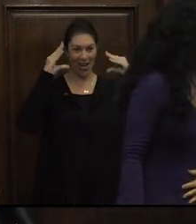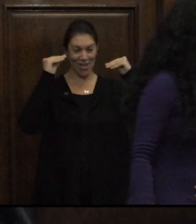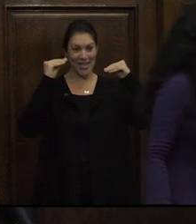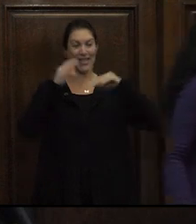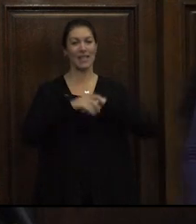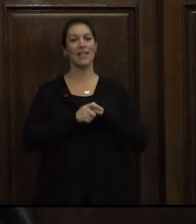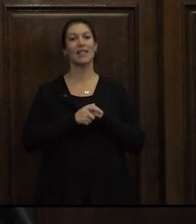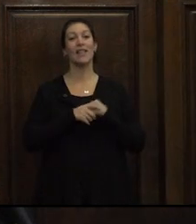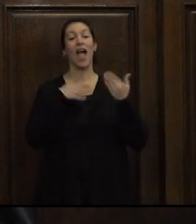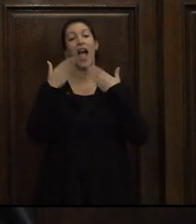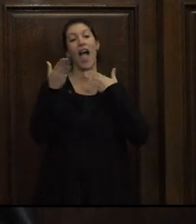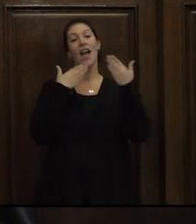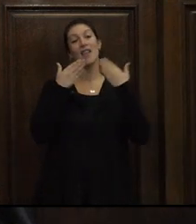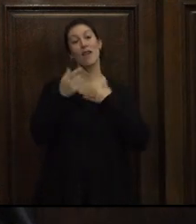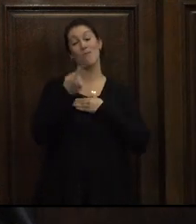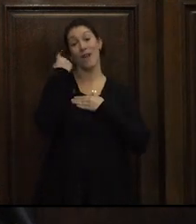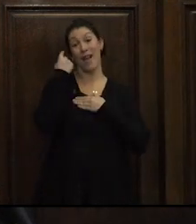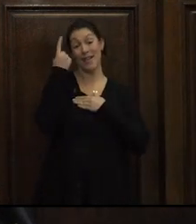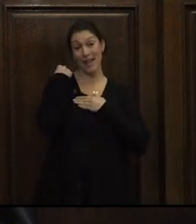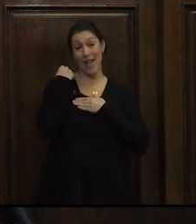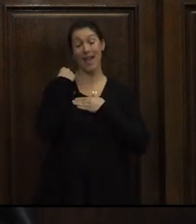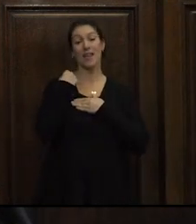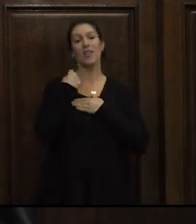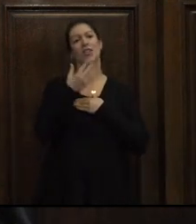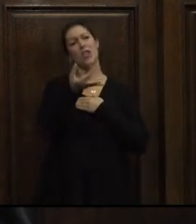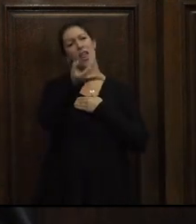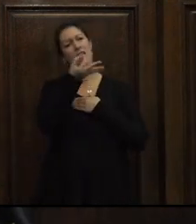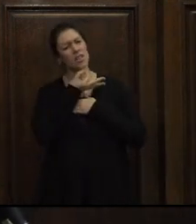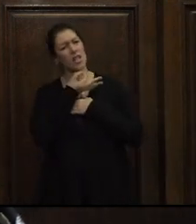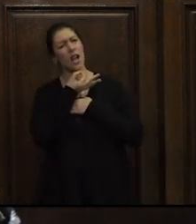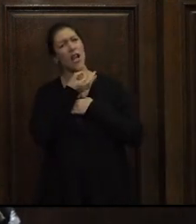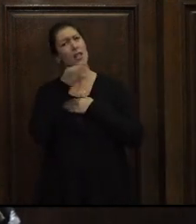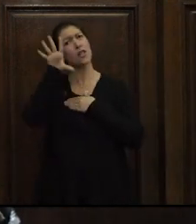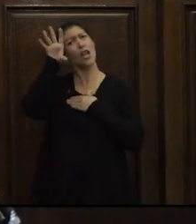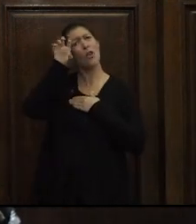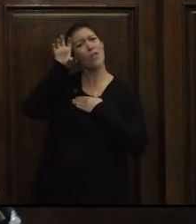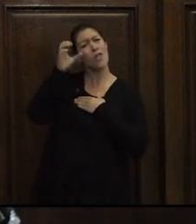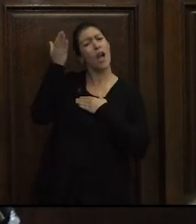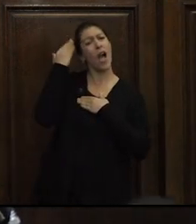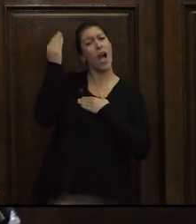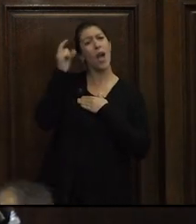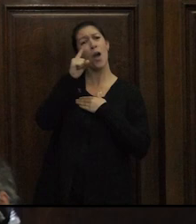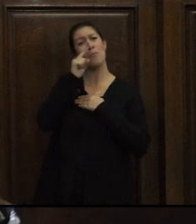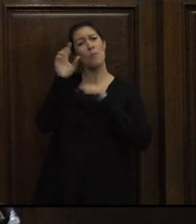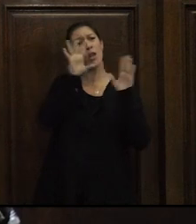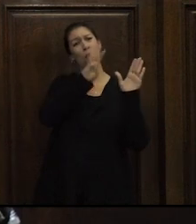Recién cuando hablábamos con Gabriela para el cierre, yo le decía a Gabriela, ¿te acordás que en